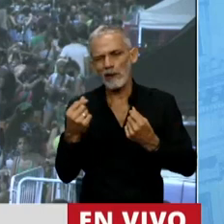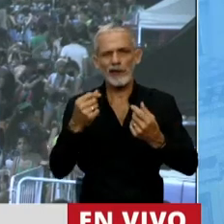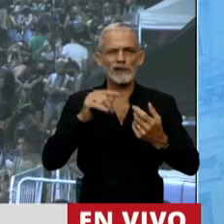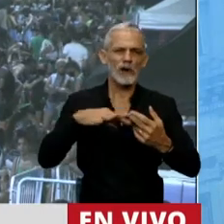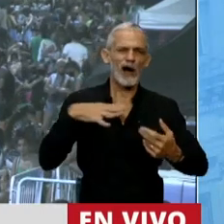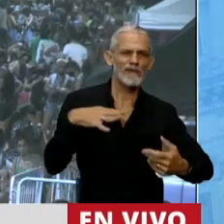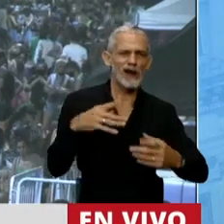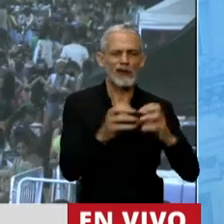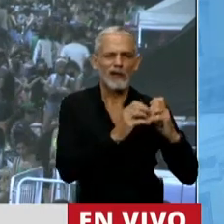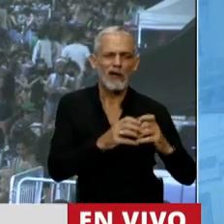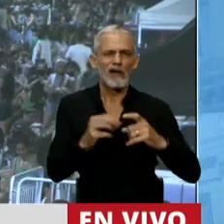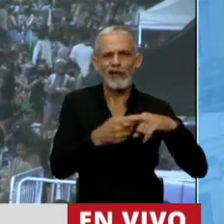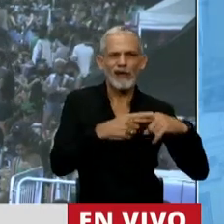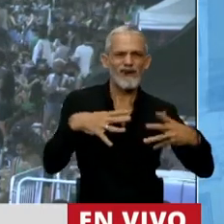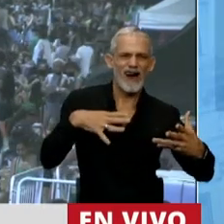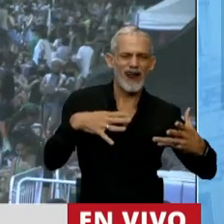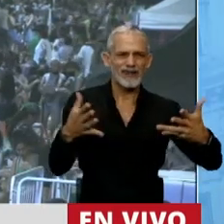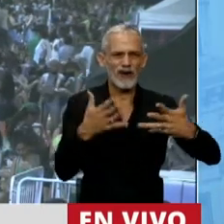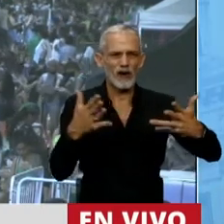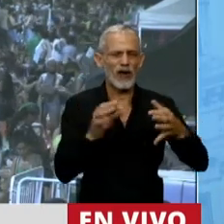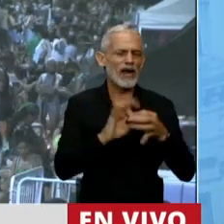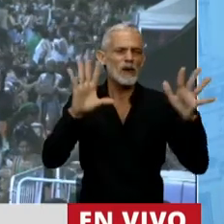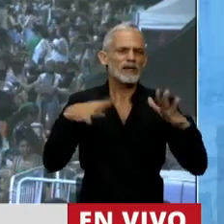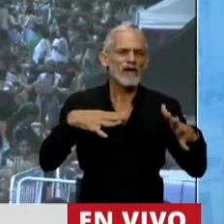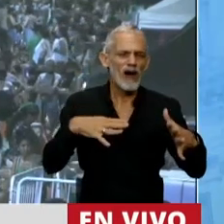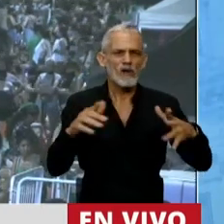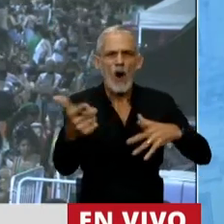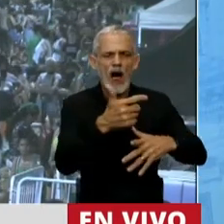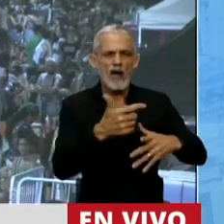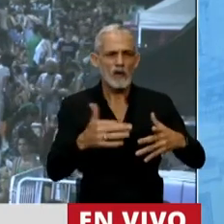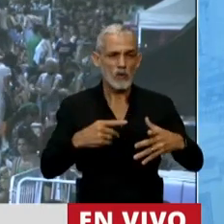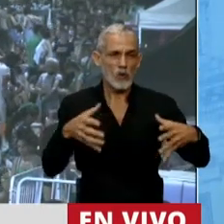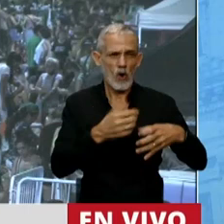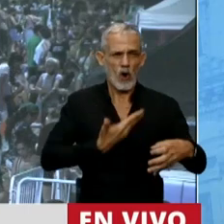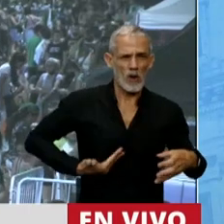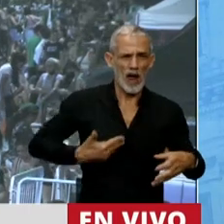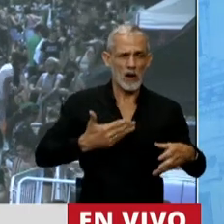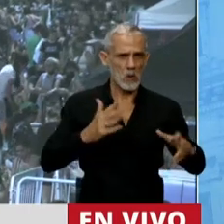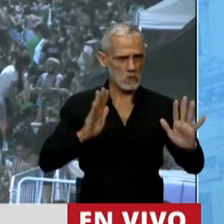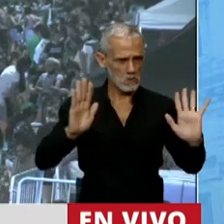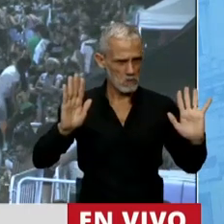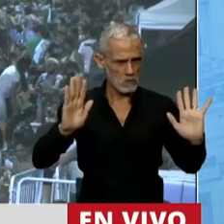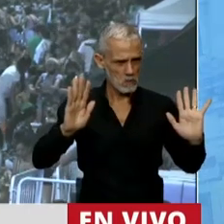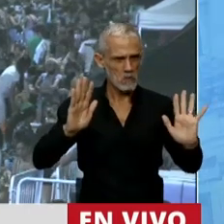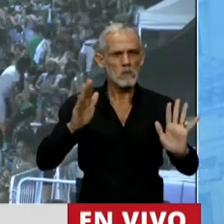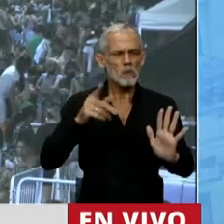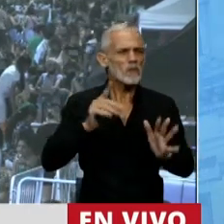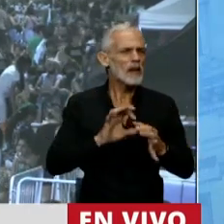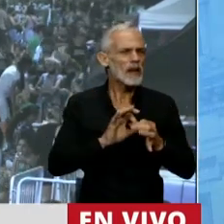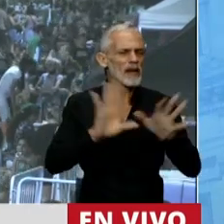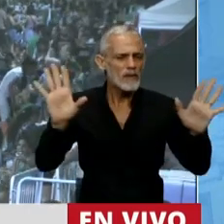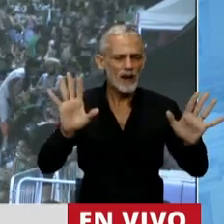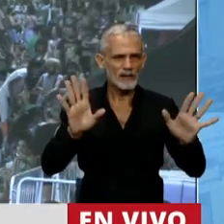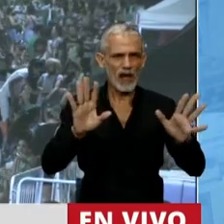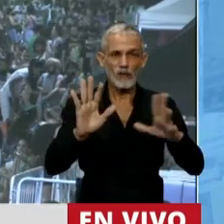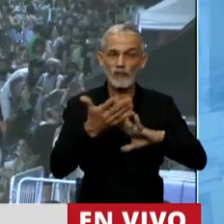la falta de debate, de la falta de libertades por parte de nuestro gobierno, la mejor expresión de libertad,